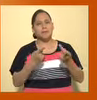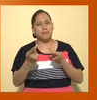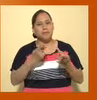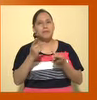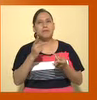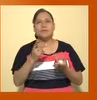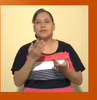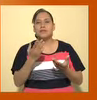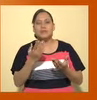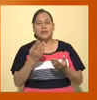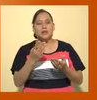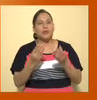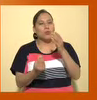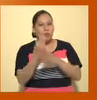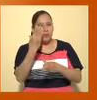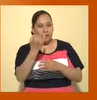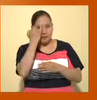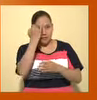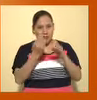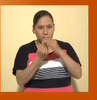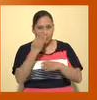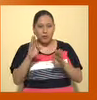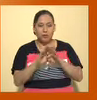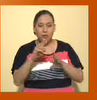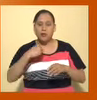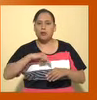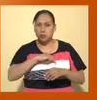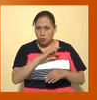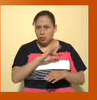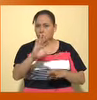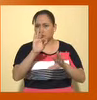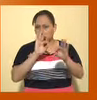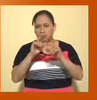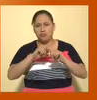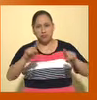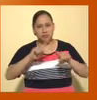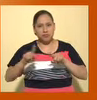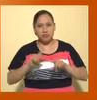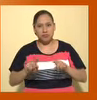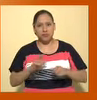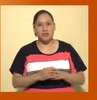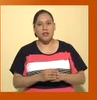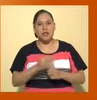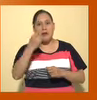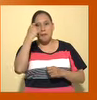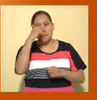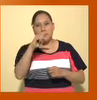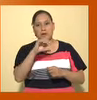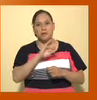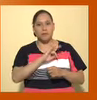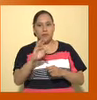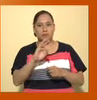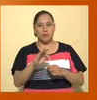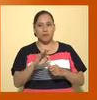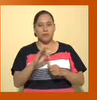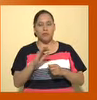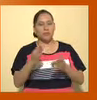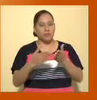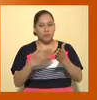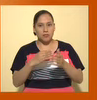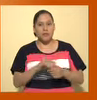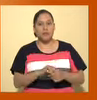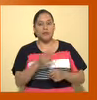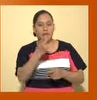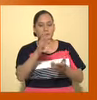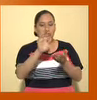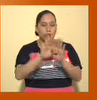algo, pues, novedoso, ¿no? Sí. Ver que tenemos alternativas. Que no es nada más la para poder, exacto. Que para... no es nada más hamburguesa